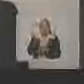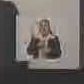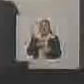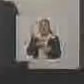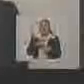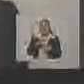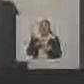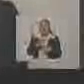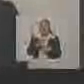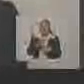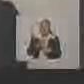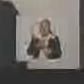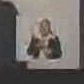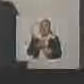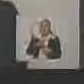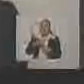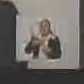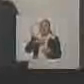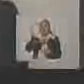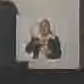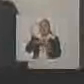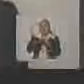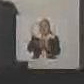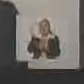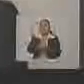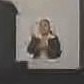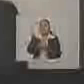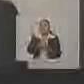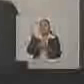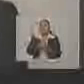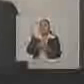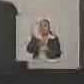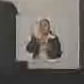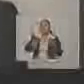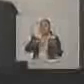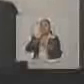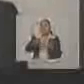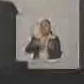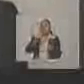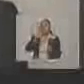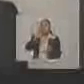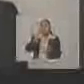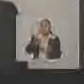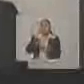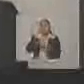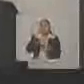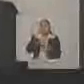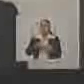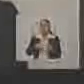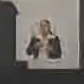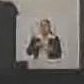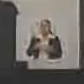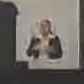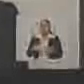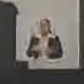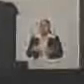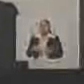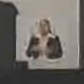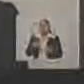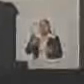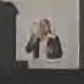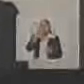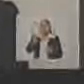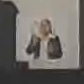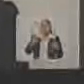2 años en las ciudades más afectadas por la inseguridad, por la violencia y por la delincuencia, ponerla al servicio de ustedes. Porque al igual que en el caso de ustedes,